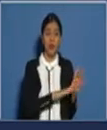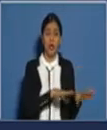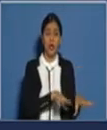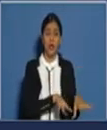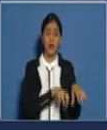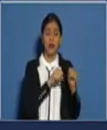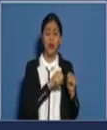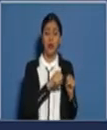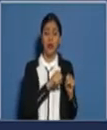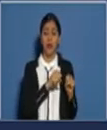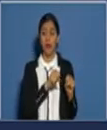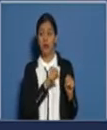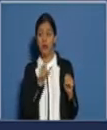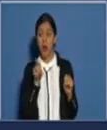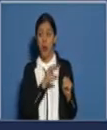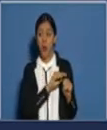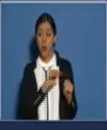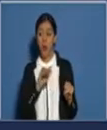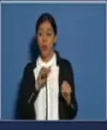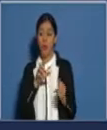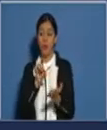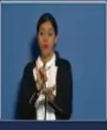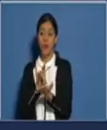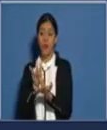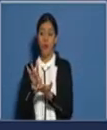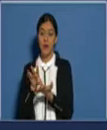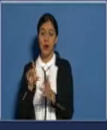y despedir a un colaborador? Es la pregunta.